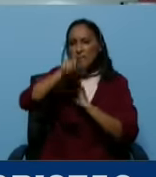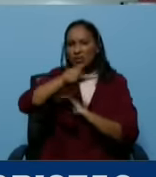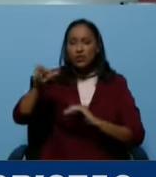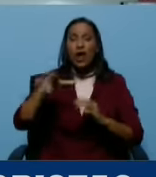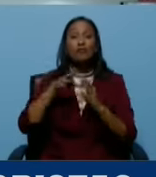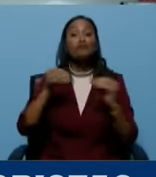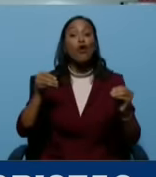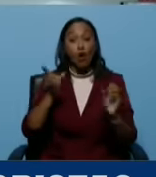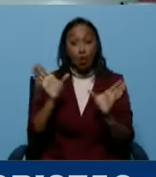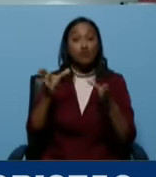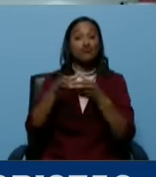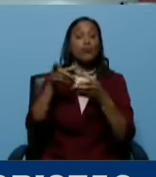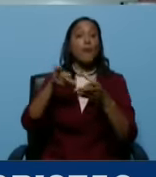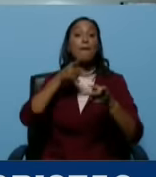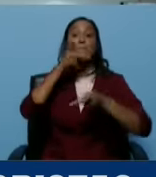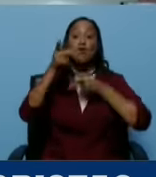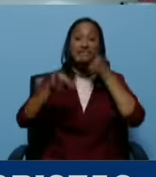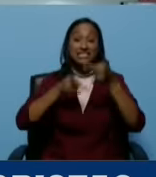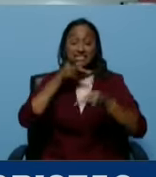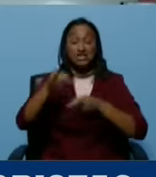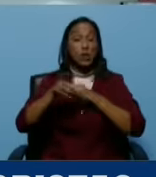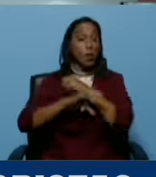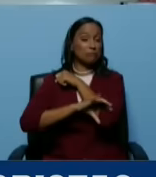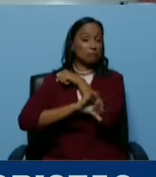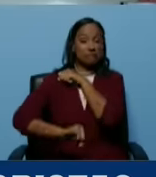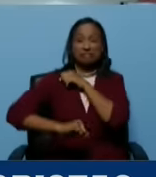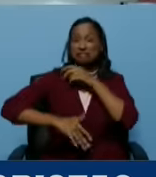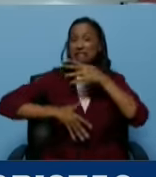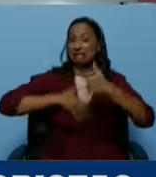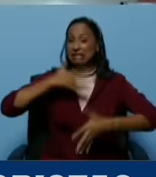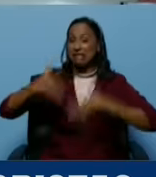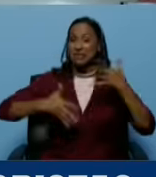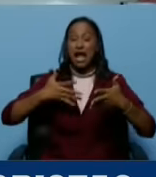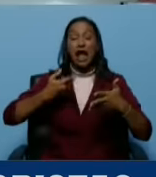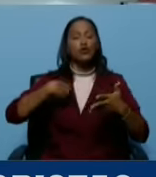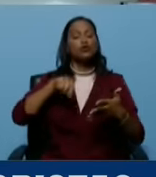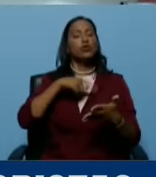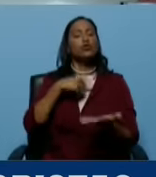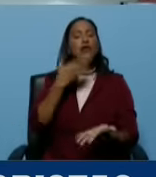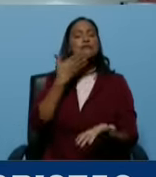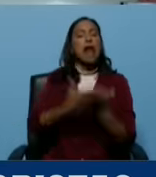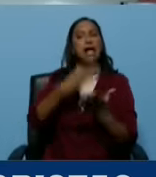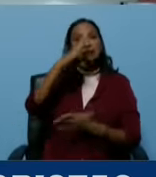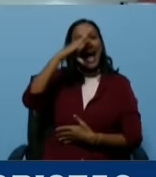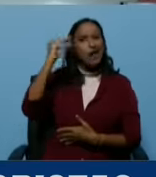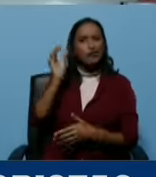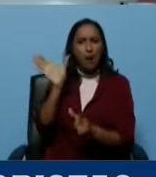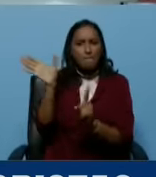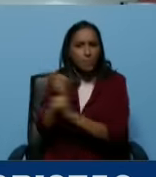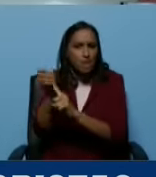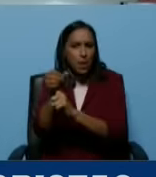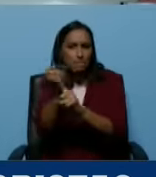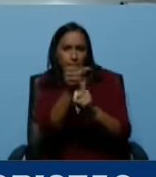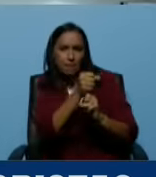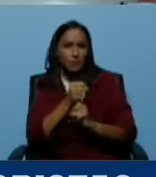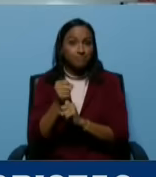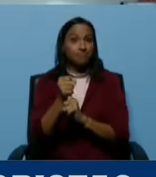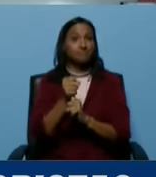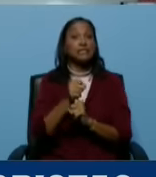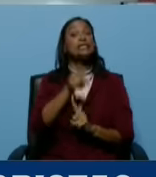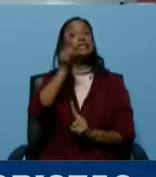criminal que hemos afortunadamente derrotado. Él menciona allí a otro,